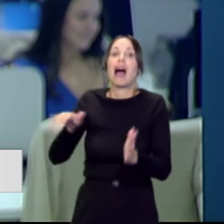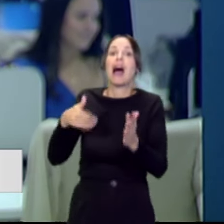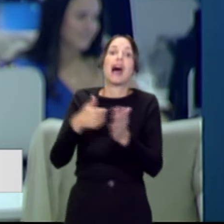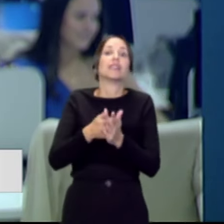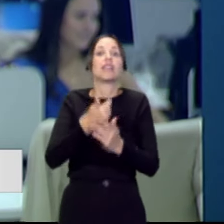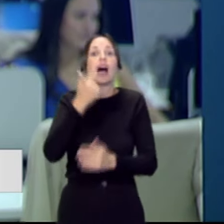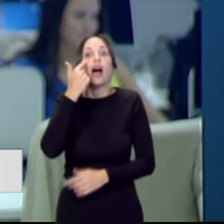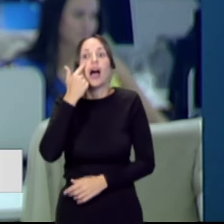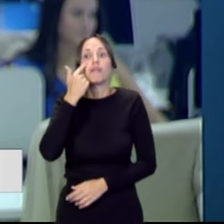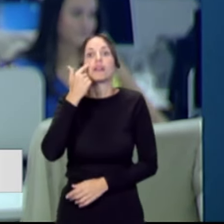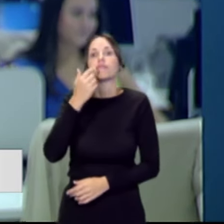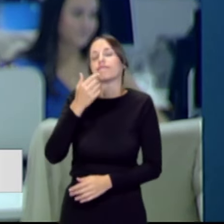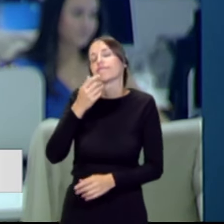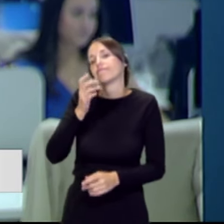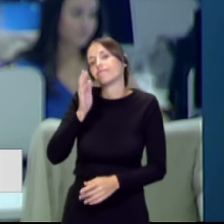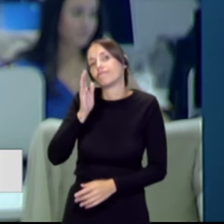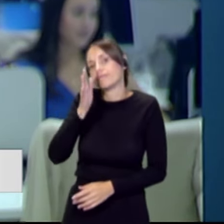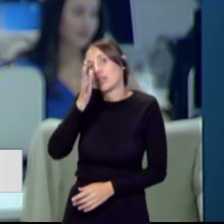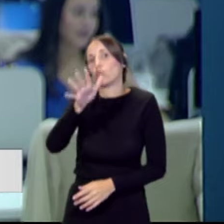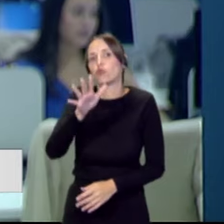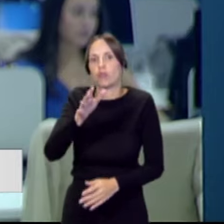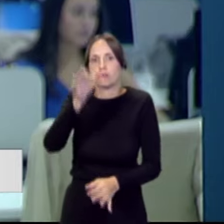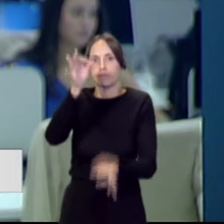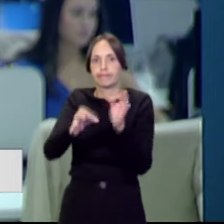imputación de cargos.